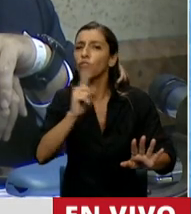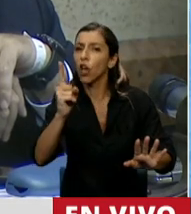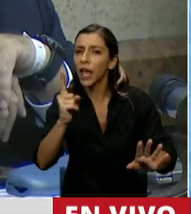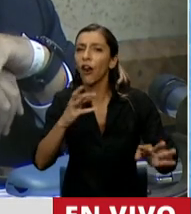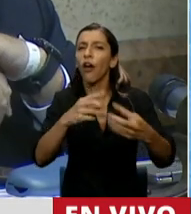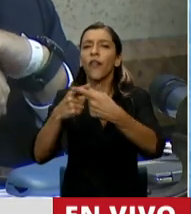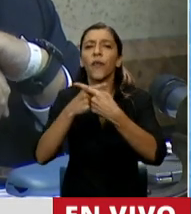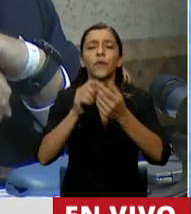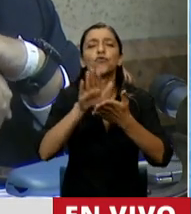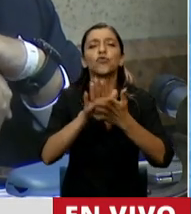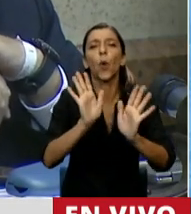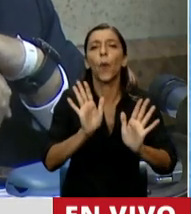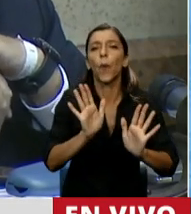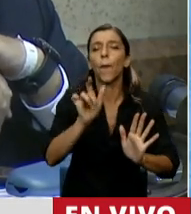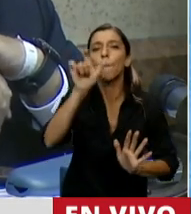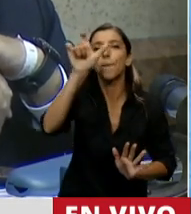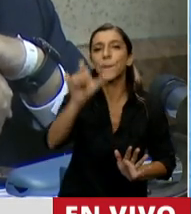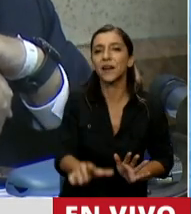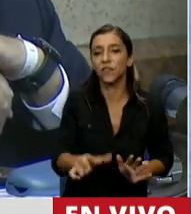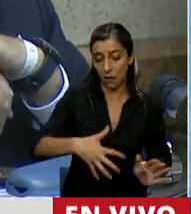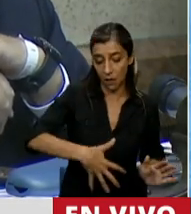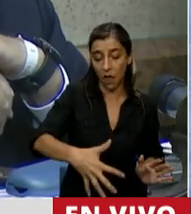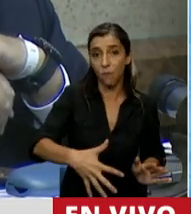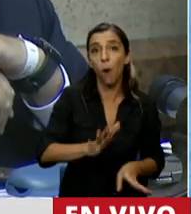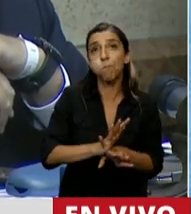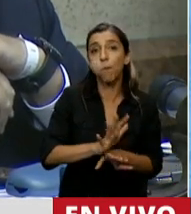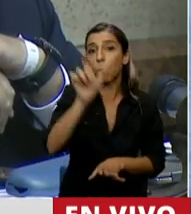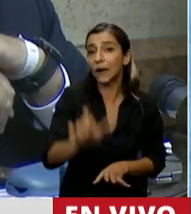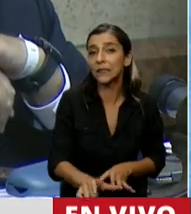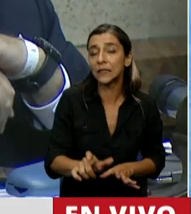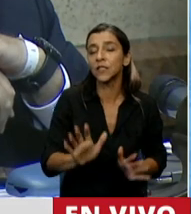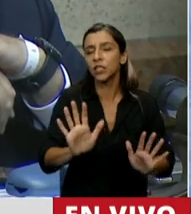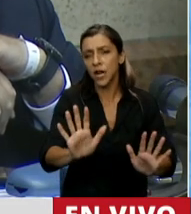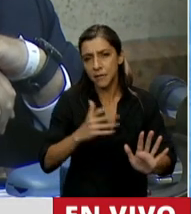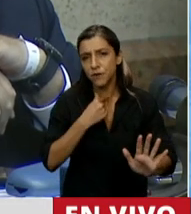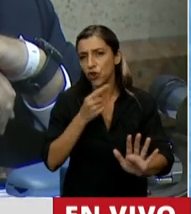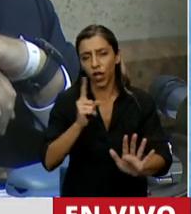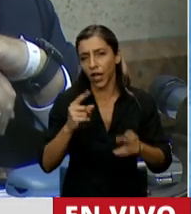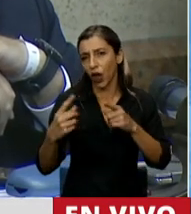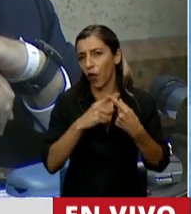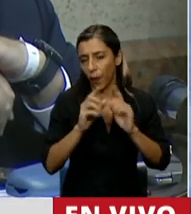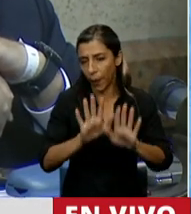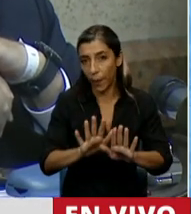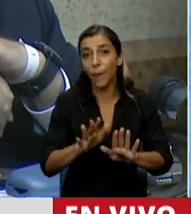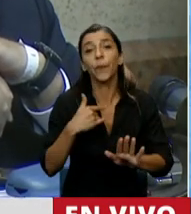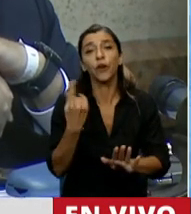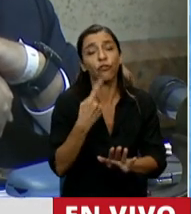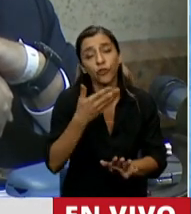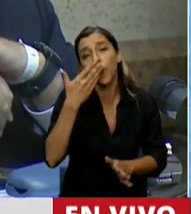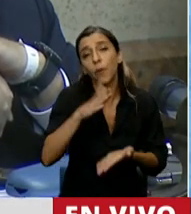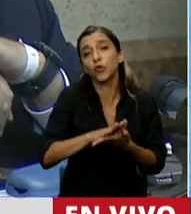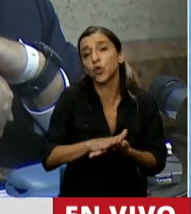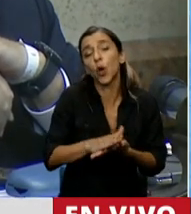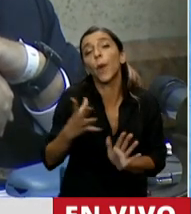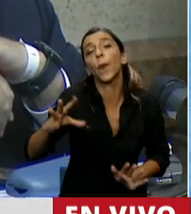o no de una persona. Lo que sí creo que es indiscutible es que estamos hablando de una vida, de